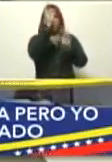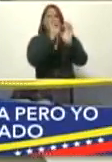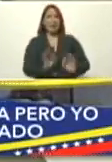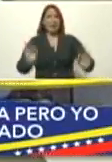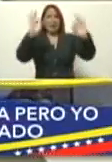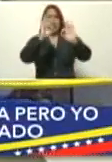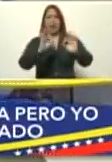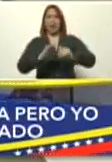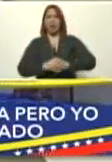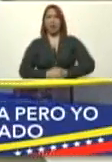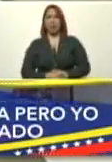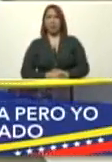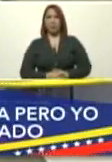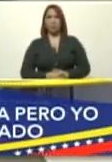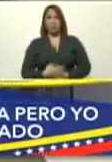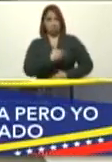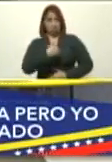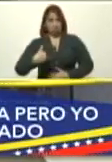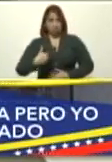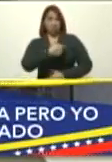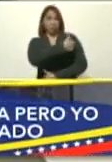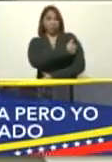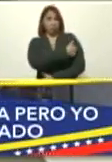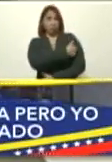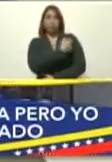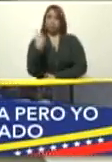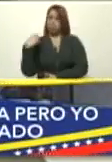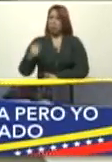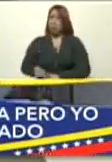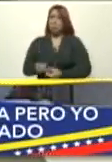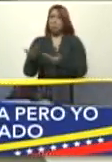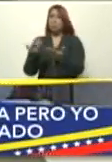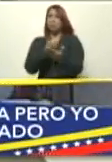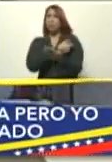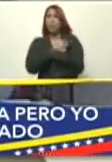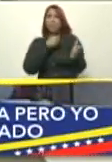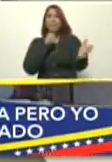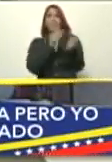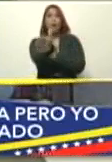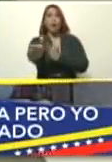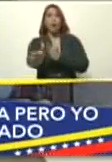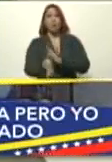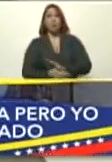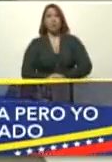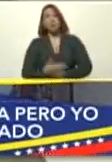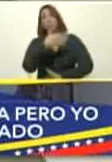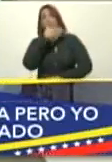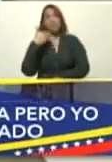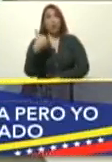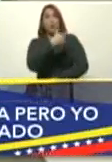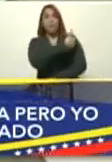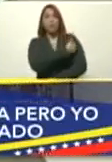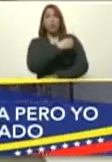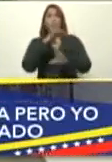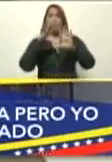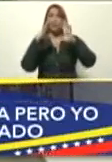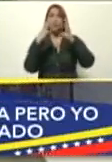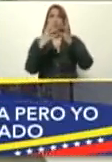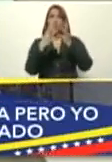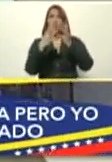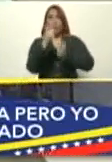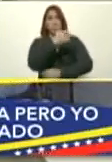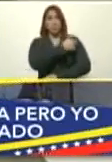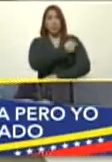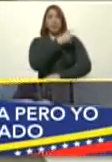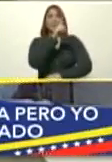nadie. El que se quiere vacunar, ahí tiene la vacuna, gratis, las mejores vacunas del mundo. Y se vacunó